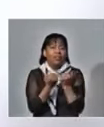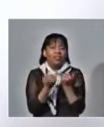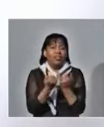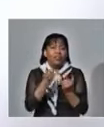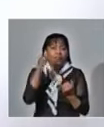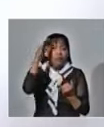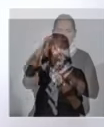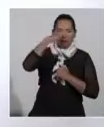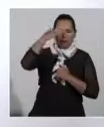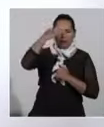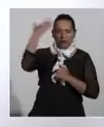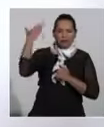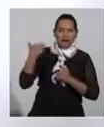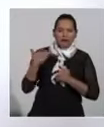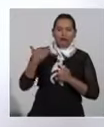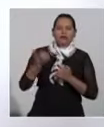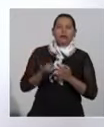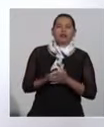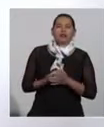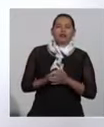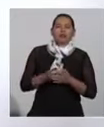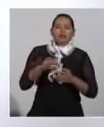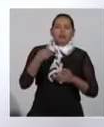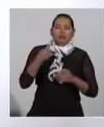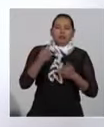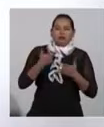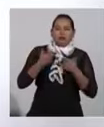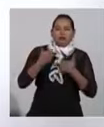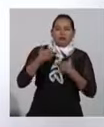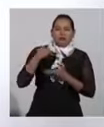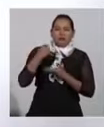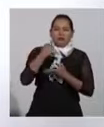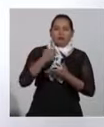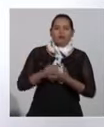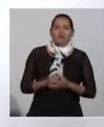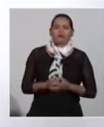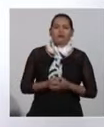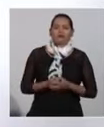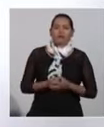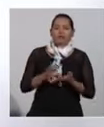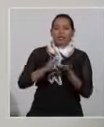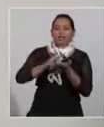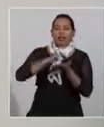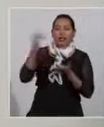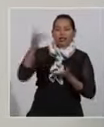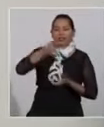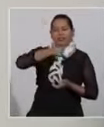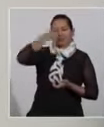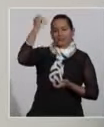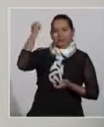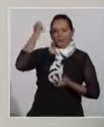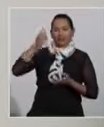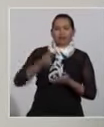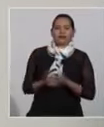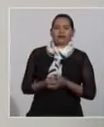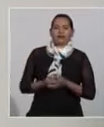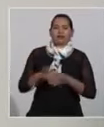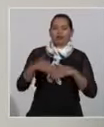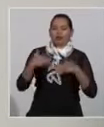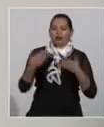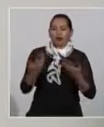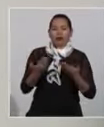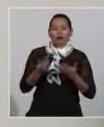Alonso y su capital accionario en empresas con alto patrimonio. Gracias, candidato. Llegamos de esta